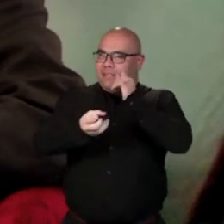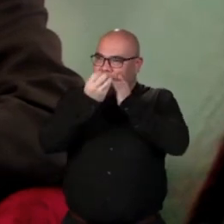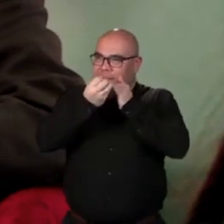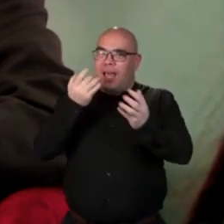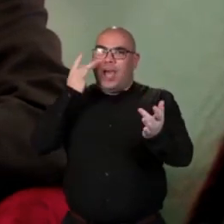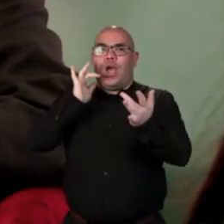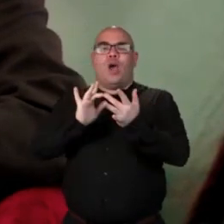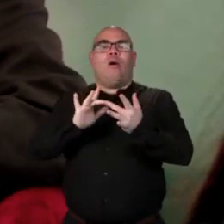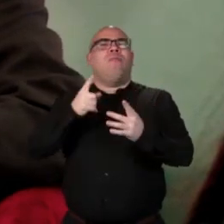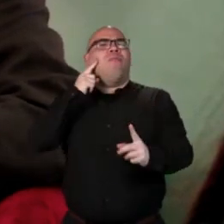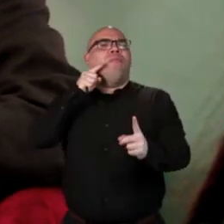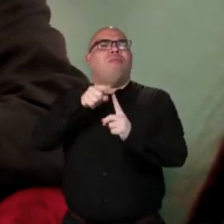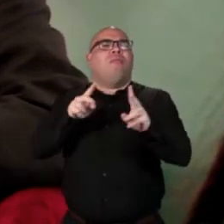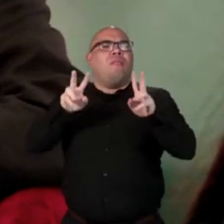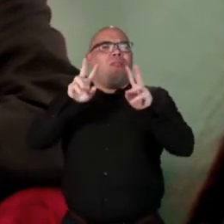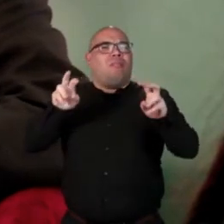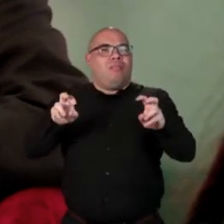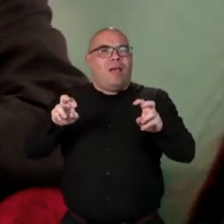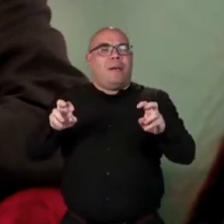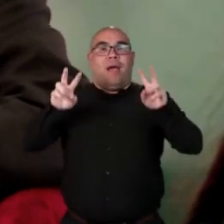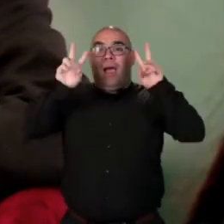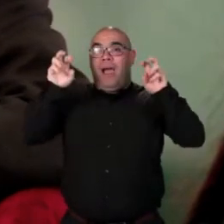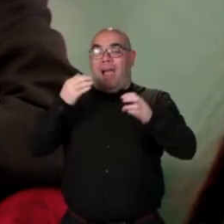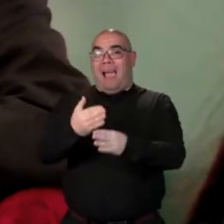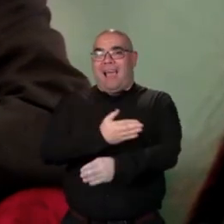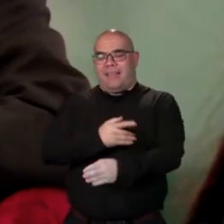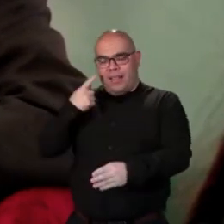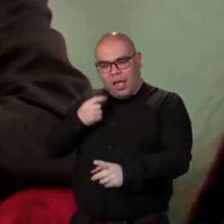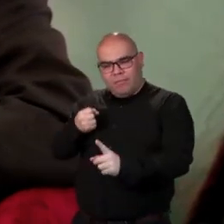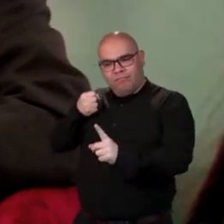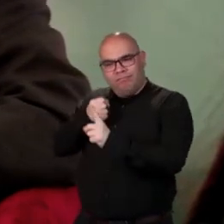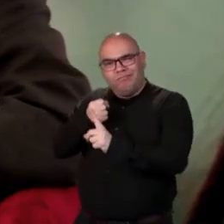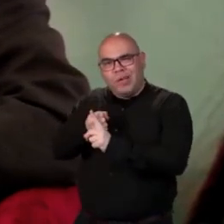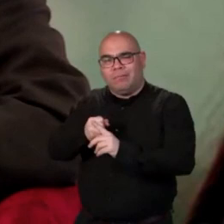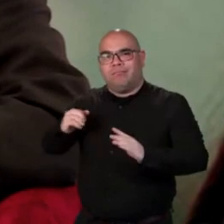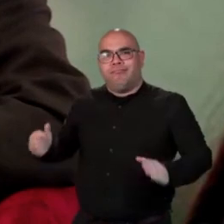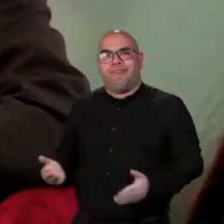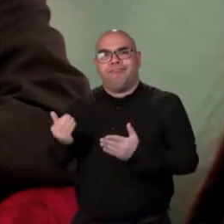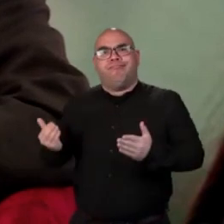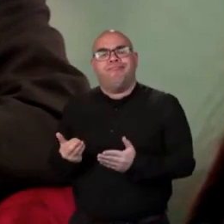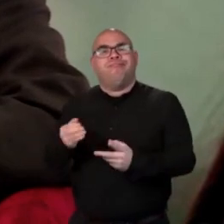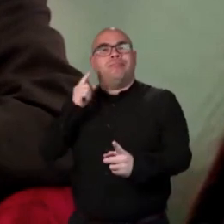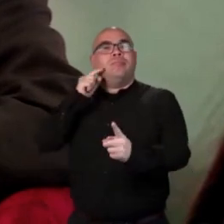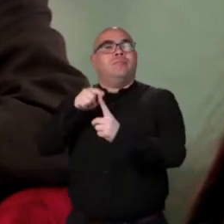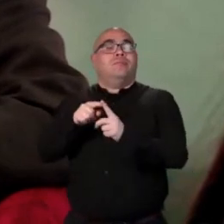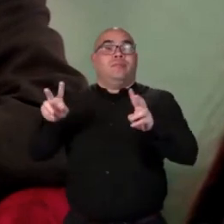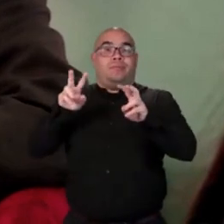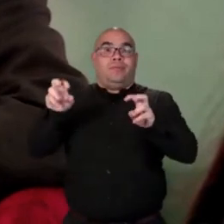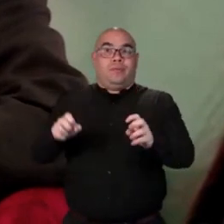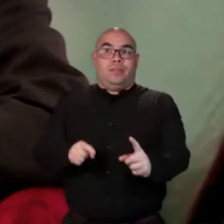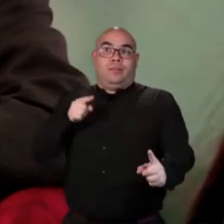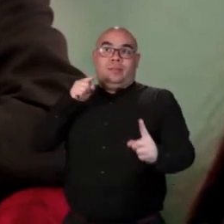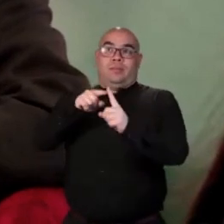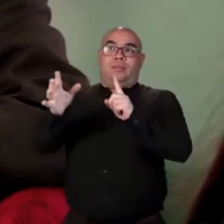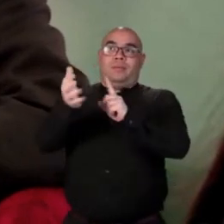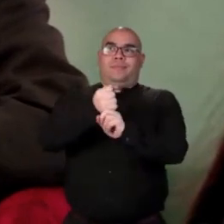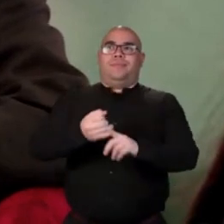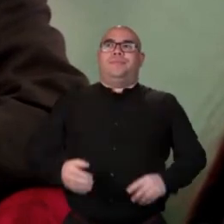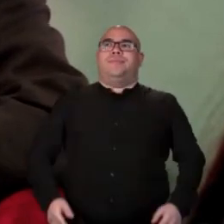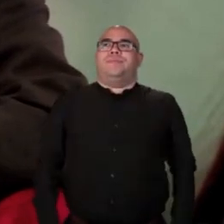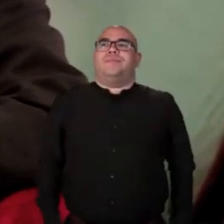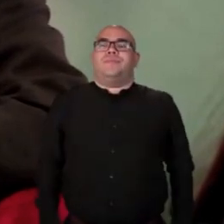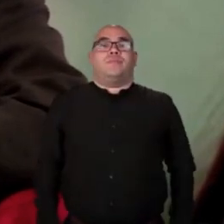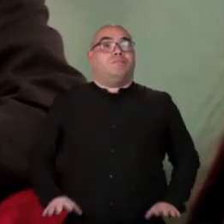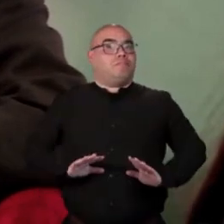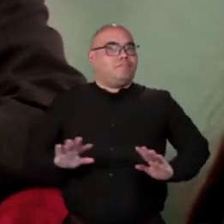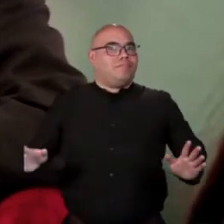buscando fundamentalmente, como lo he mencionado, un esfuerzo significativo en la reflexión hacia el aprendizaje. No me resta